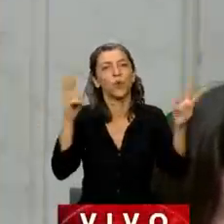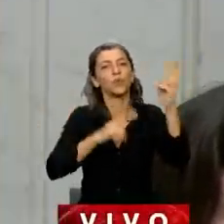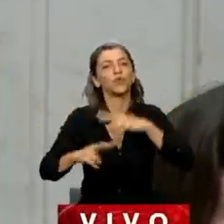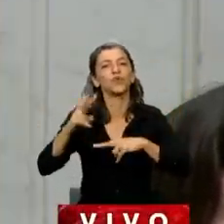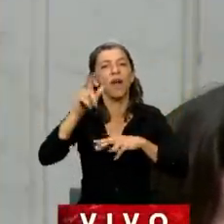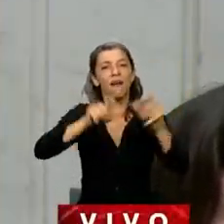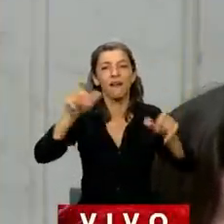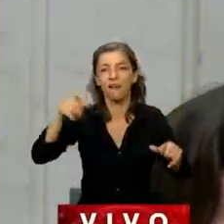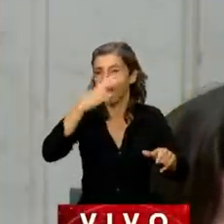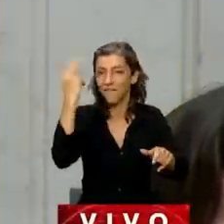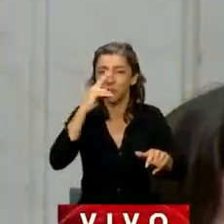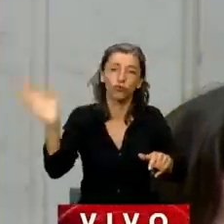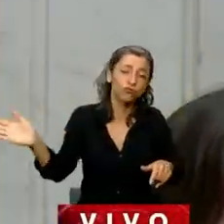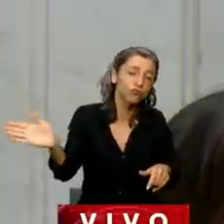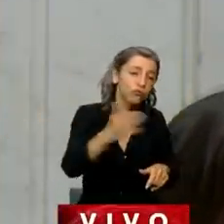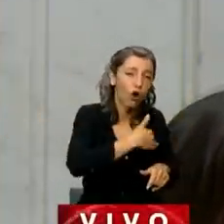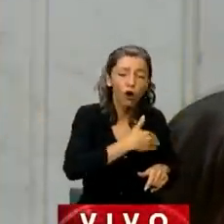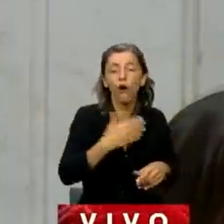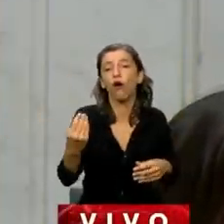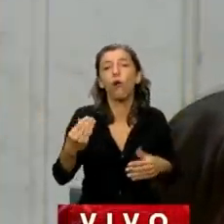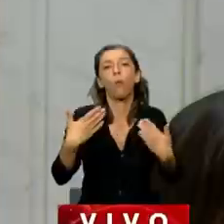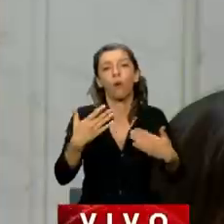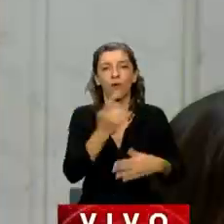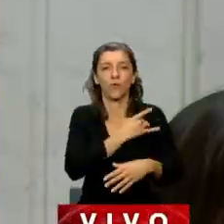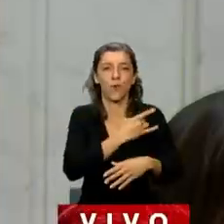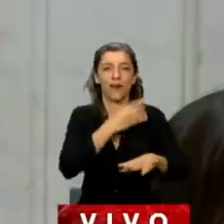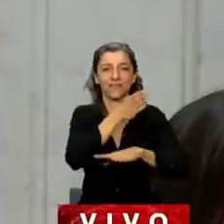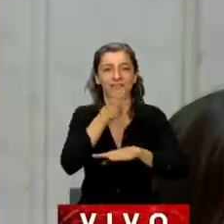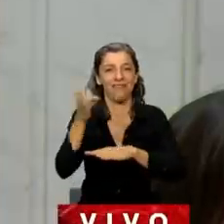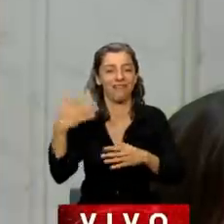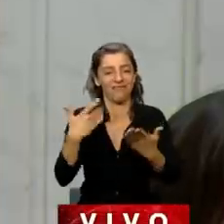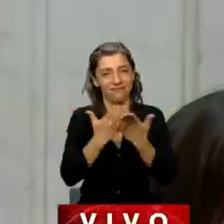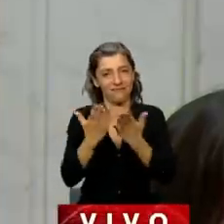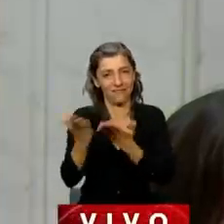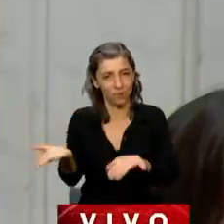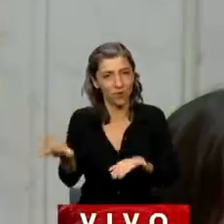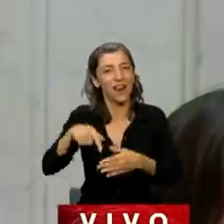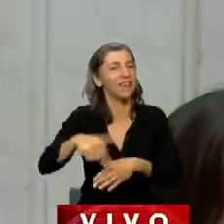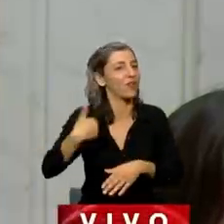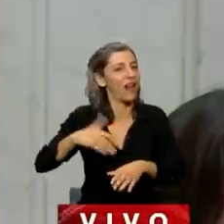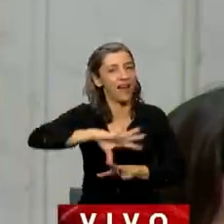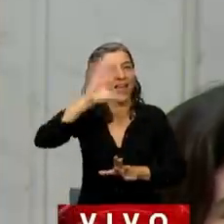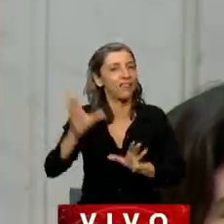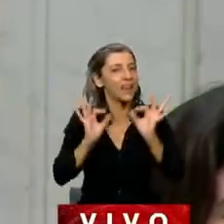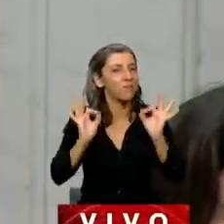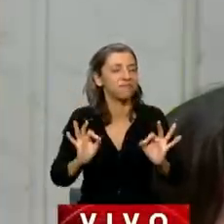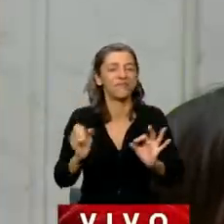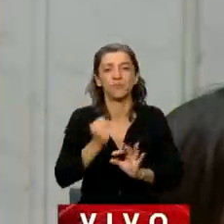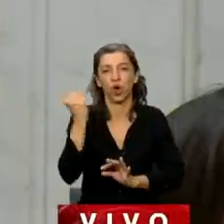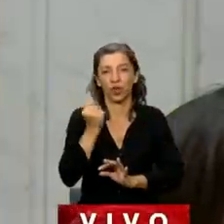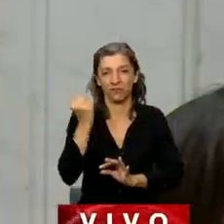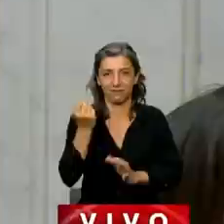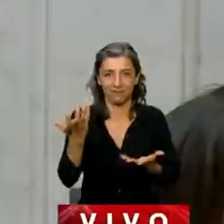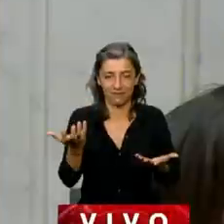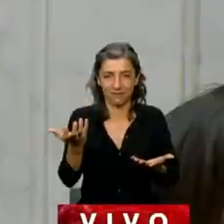tiene que ser reconocido a lo largo y a lo ancho del país. En nombre del bloque que represento, la Unión Cívica